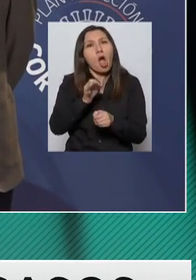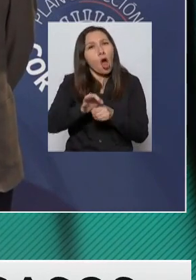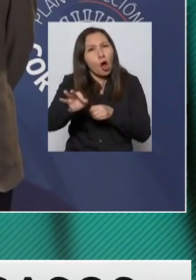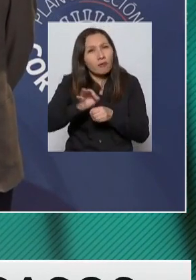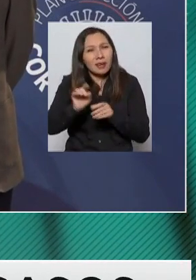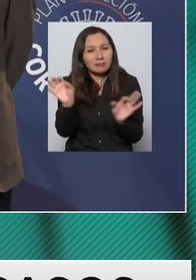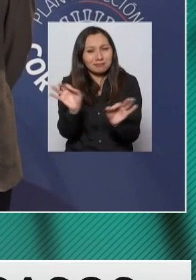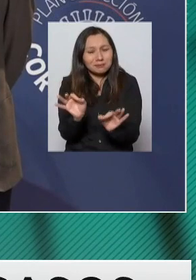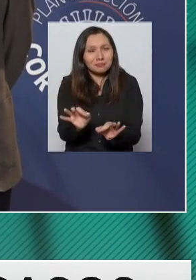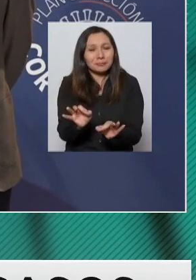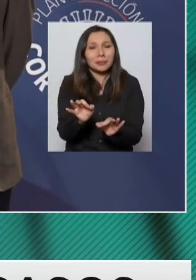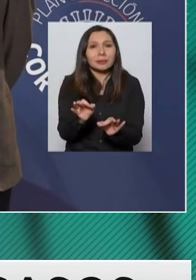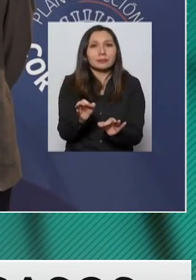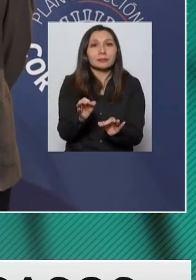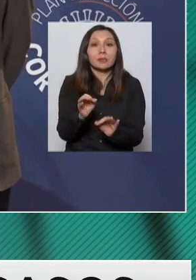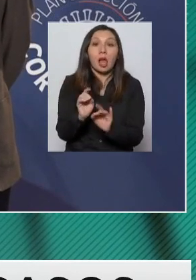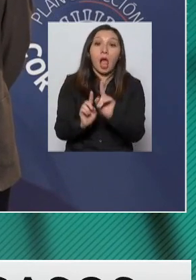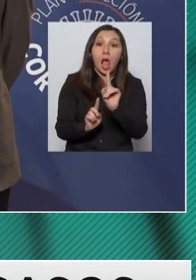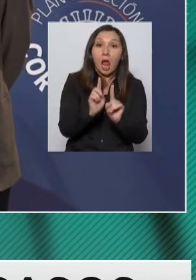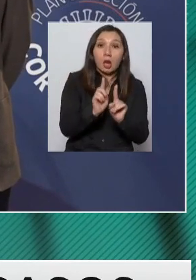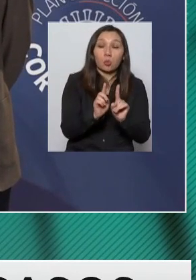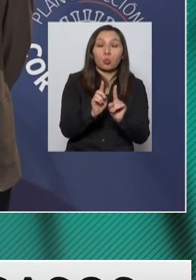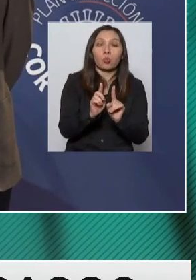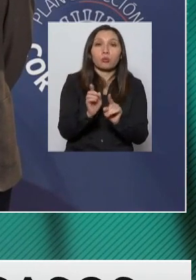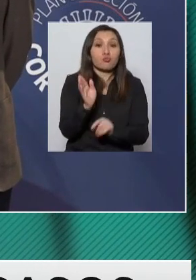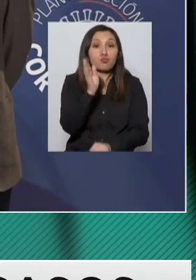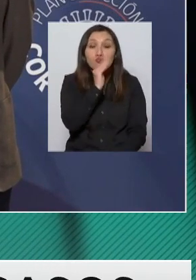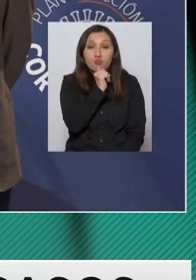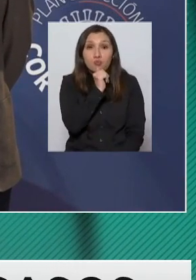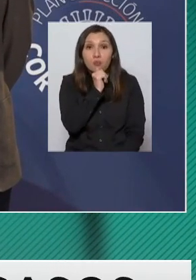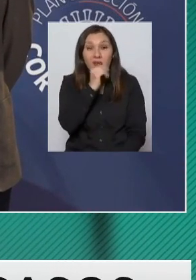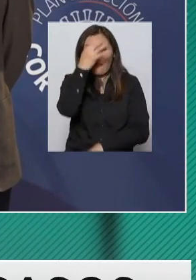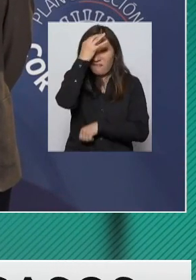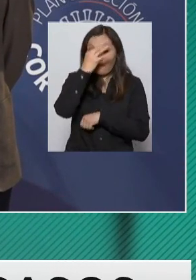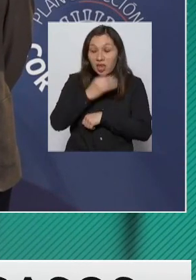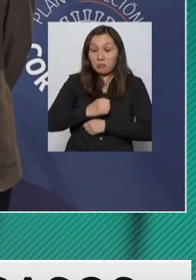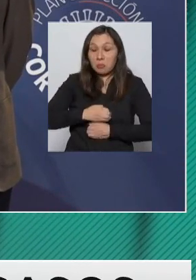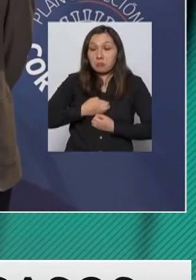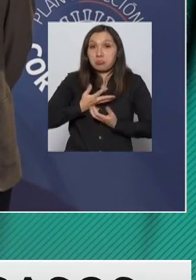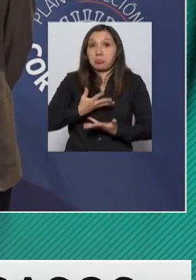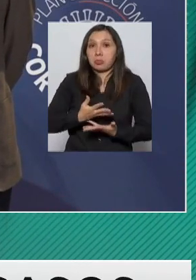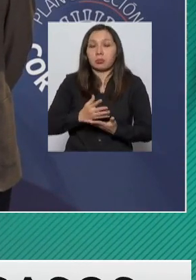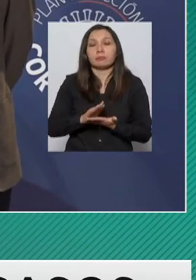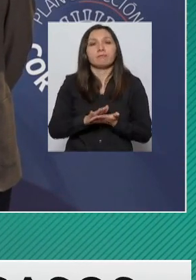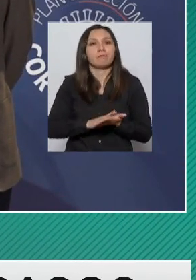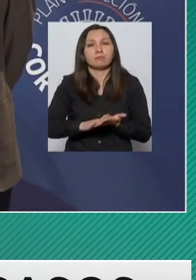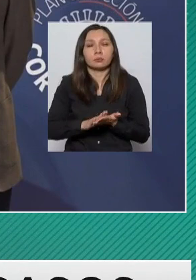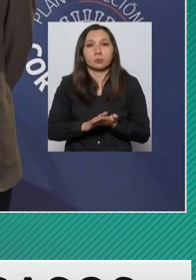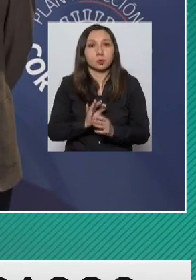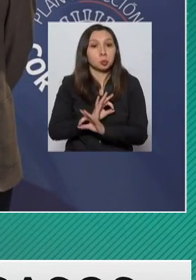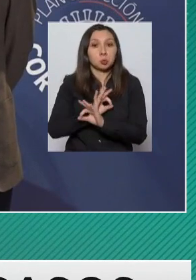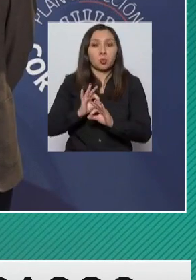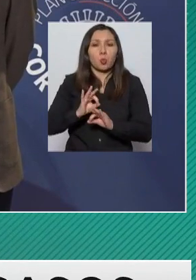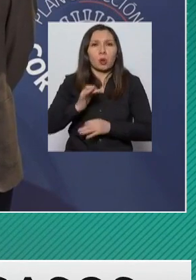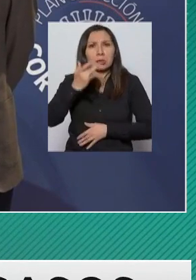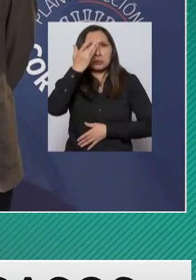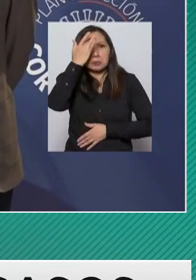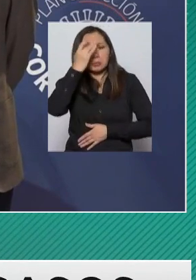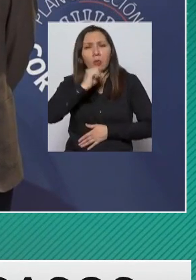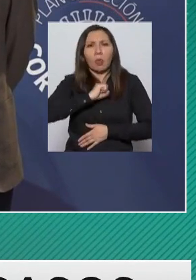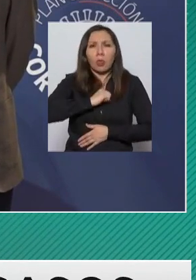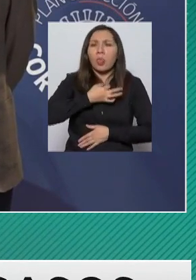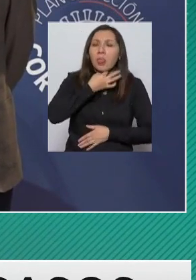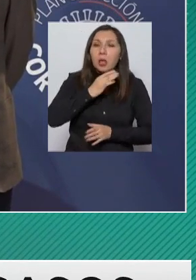que aquellos casos que no han estado enfermos vale decir que no han tenido síntomas